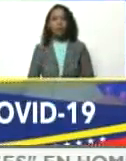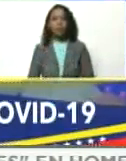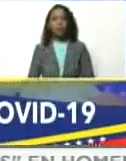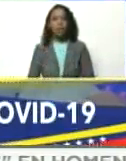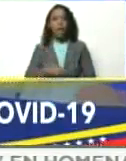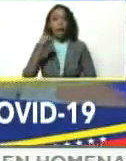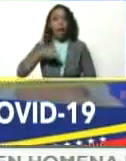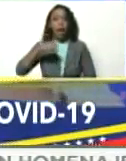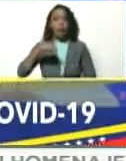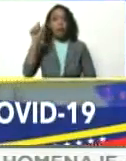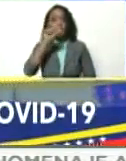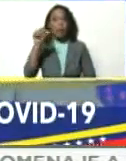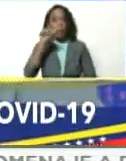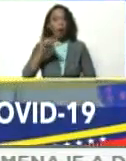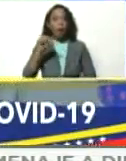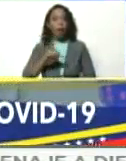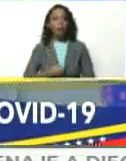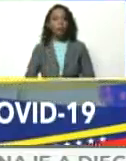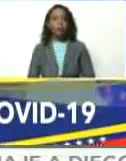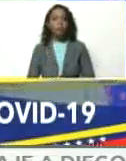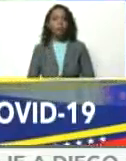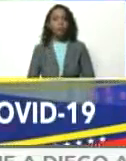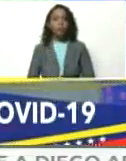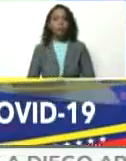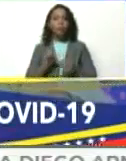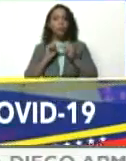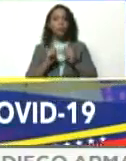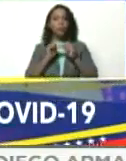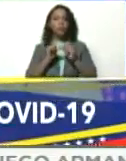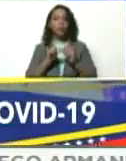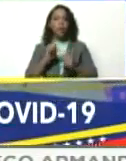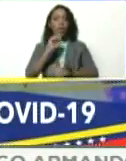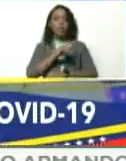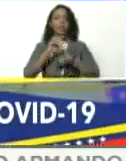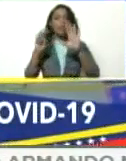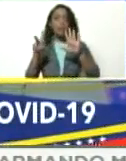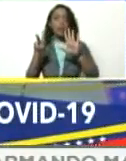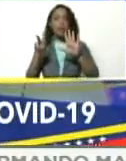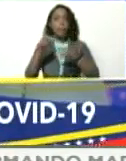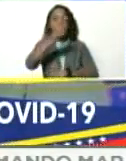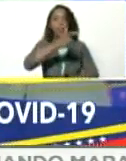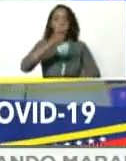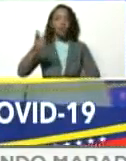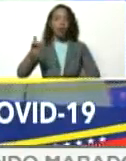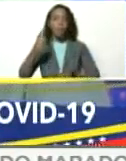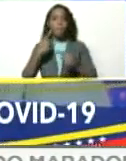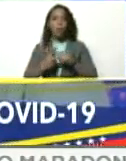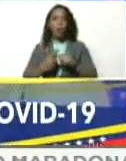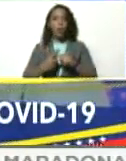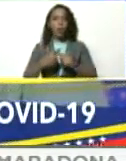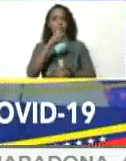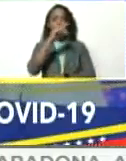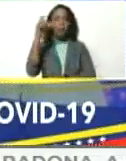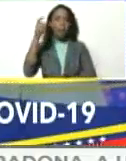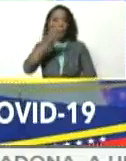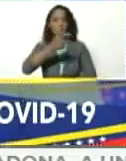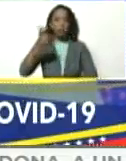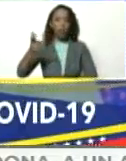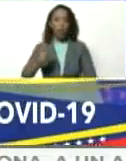Esta semana nos mantenemos en 17 casos por 100.000